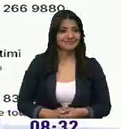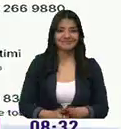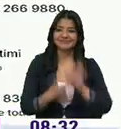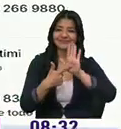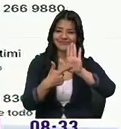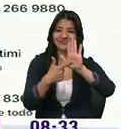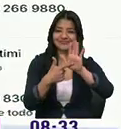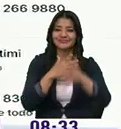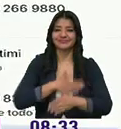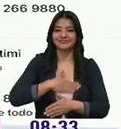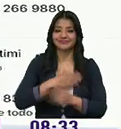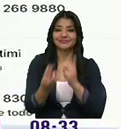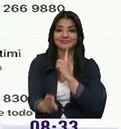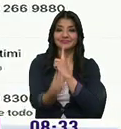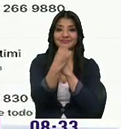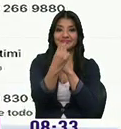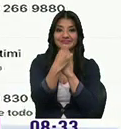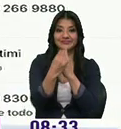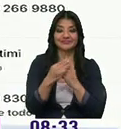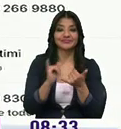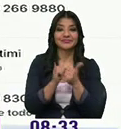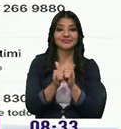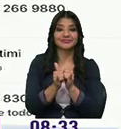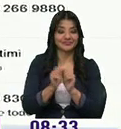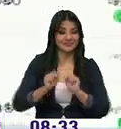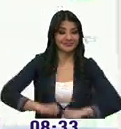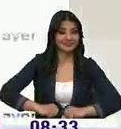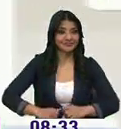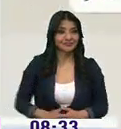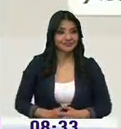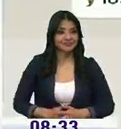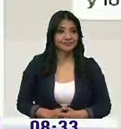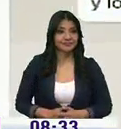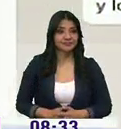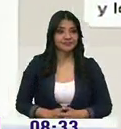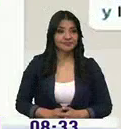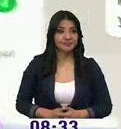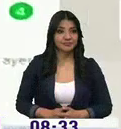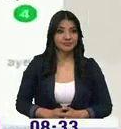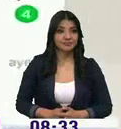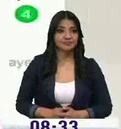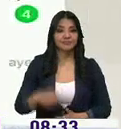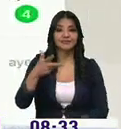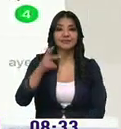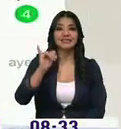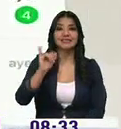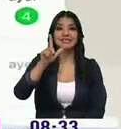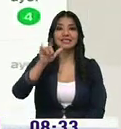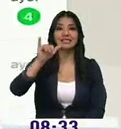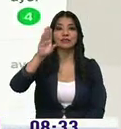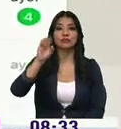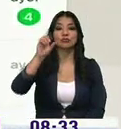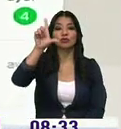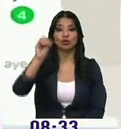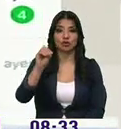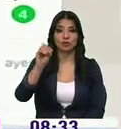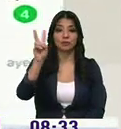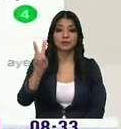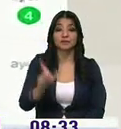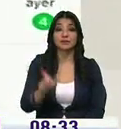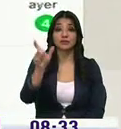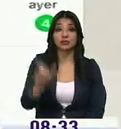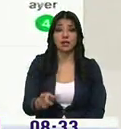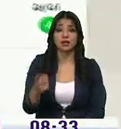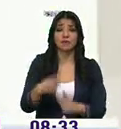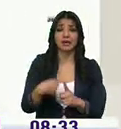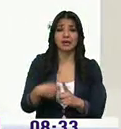favor, en pantalla si son tan amables. Miren ustedes. Mariscal Sucre y Chiribolo, sector pintado, dicen venezolanos, hace mercado. Y